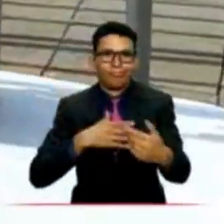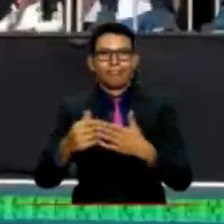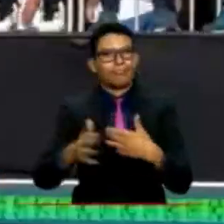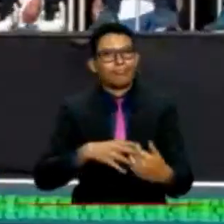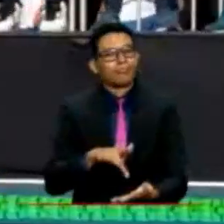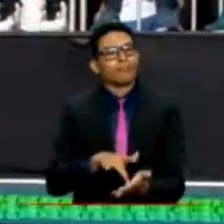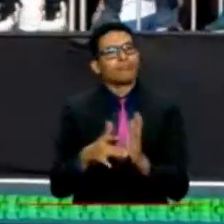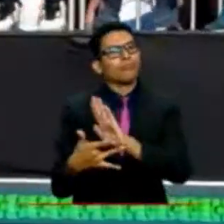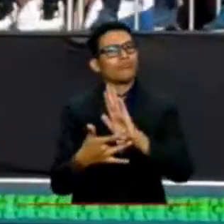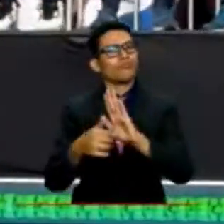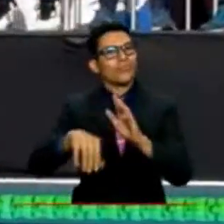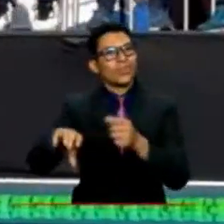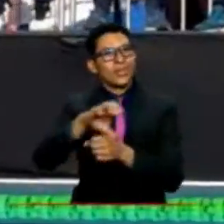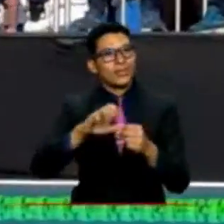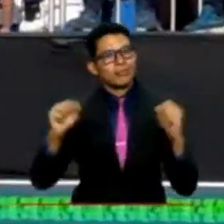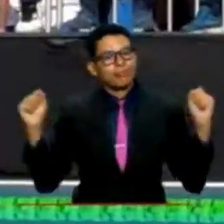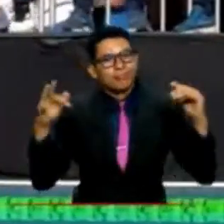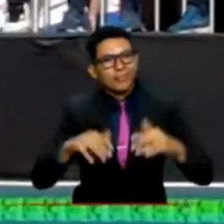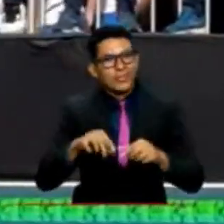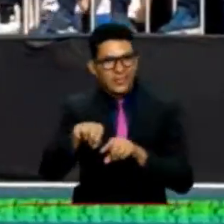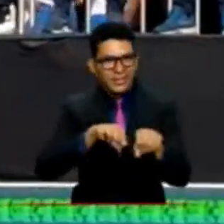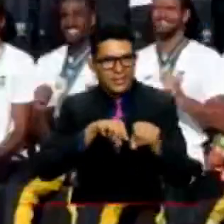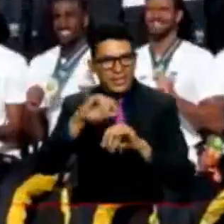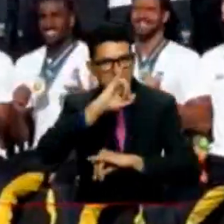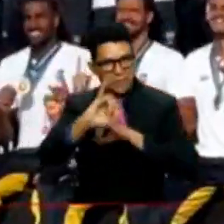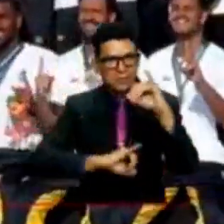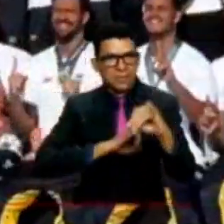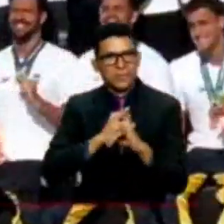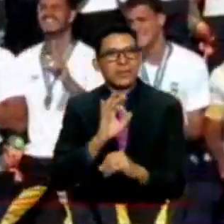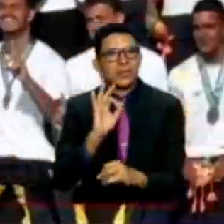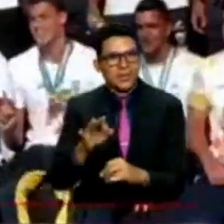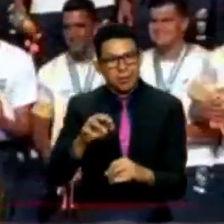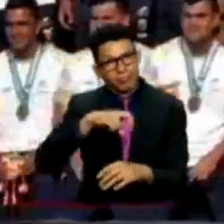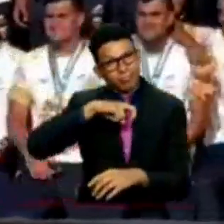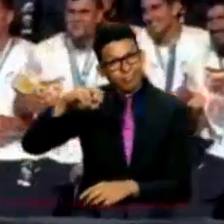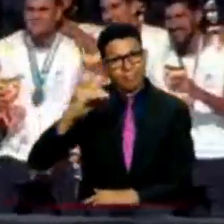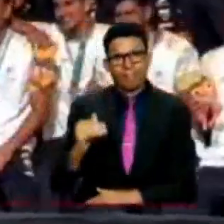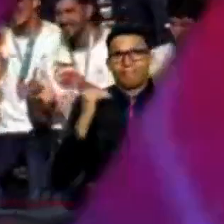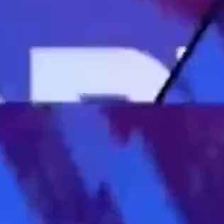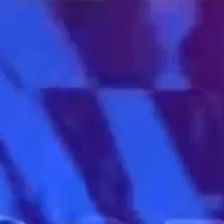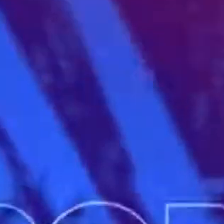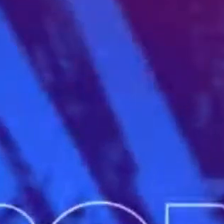consolidó a la ciudad como un escenario clave para las competencias internacionales de alto nivel.